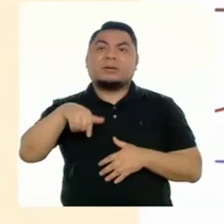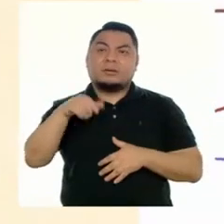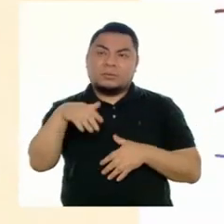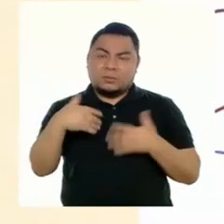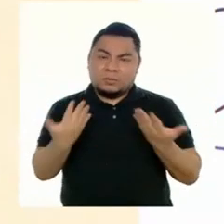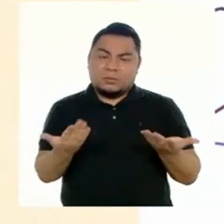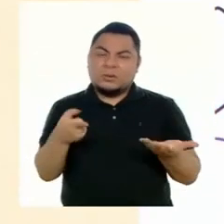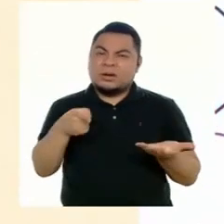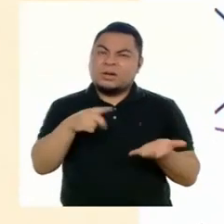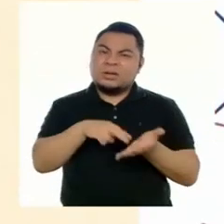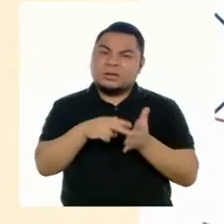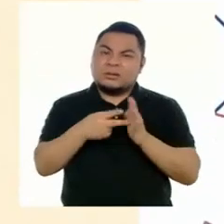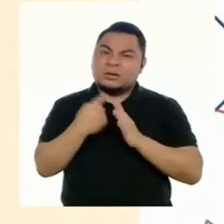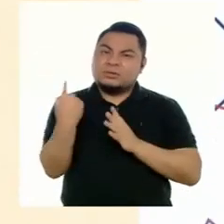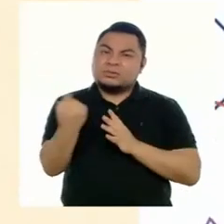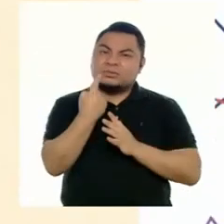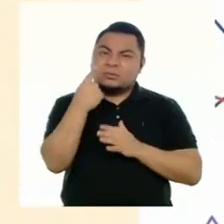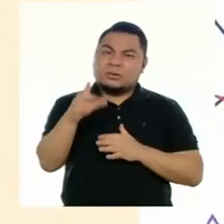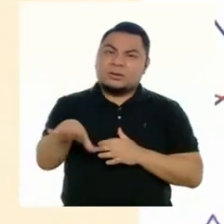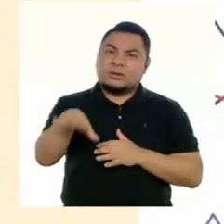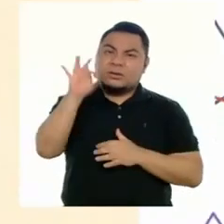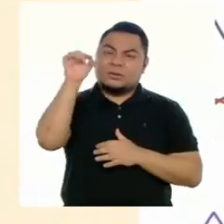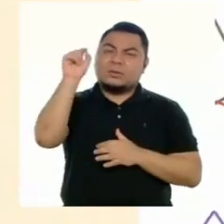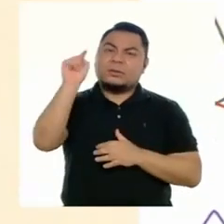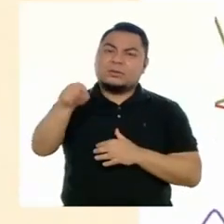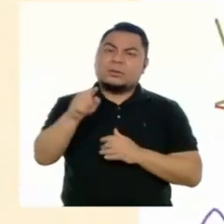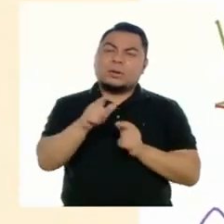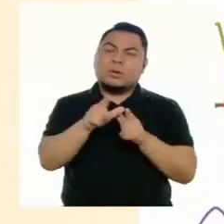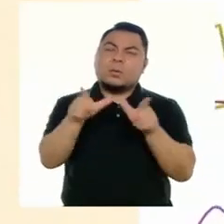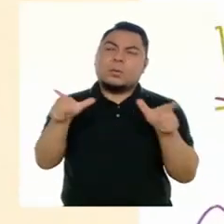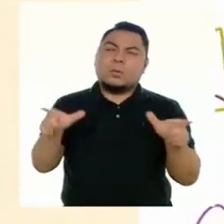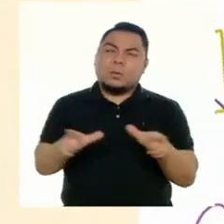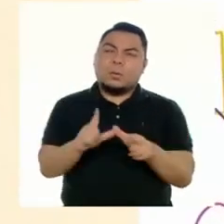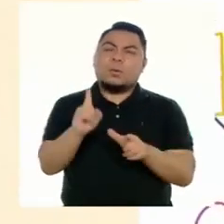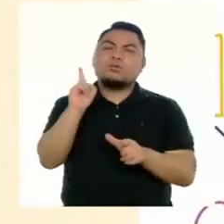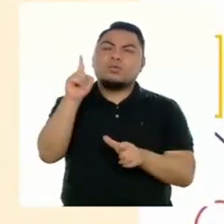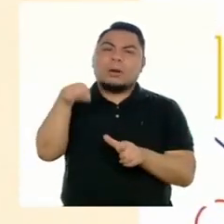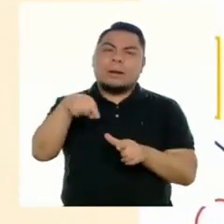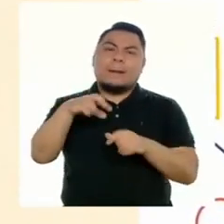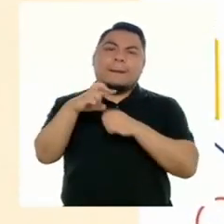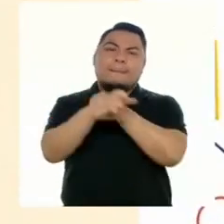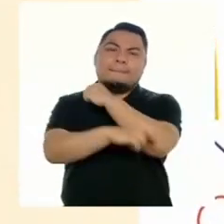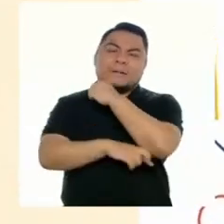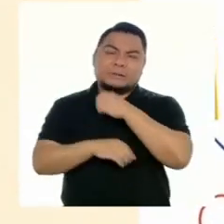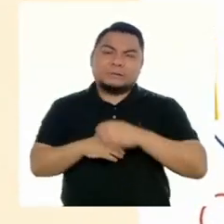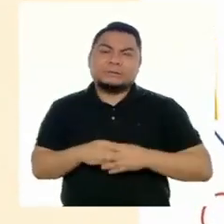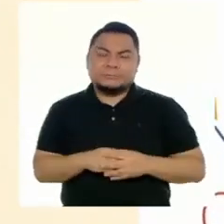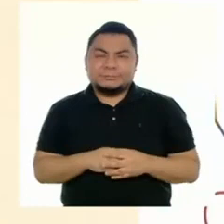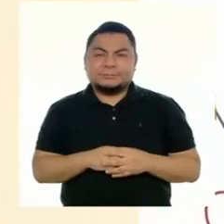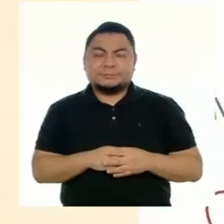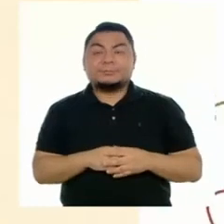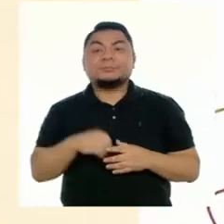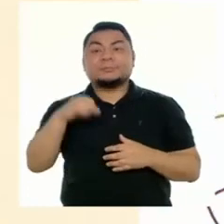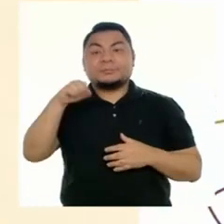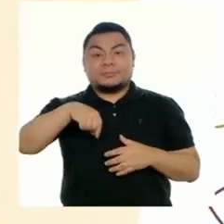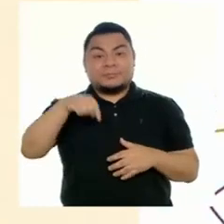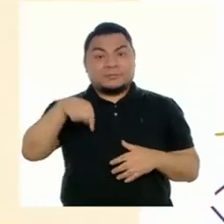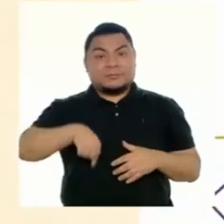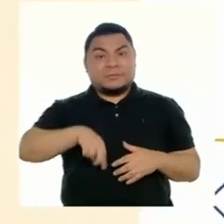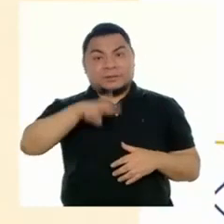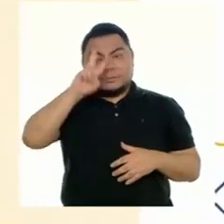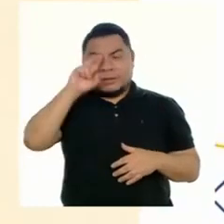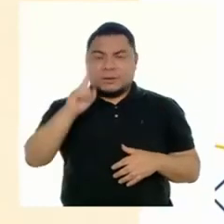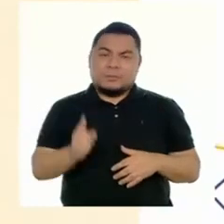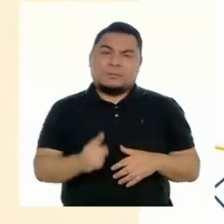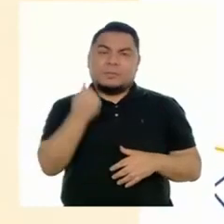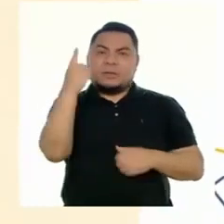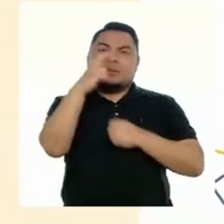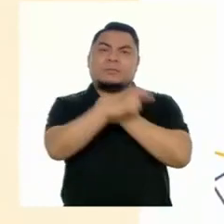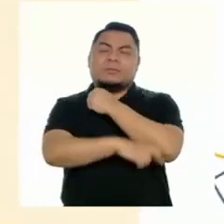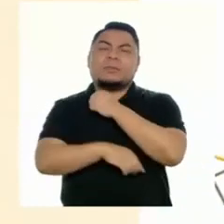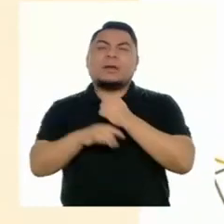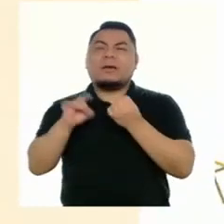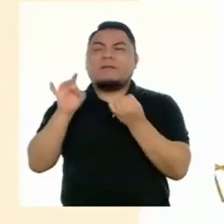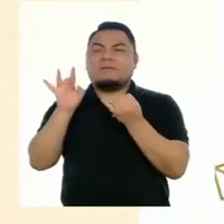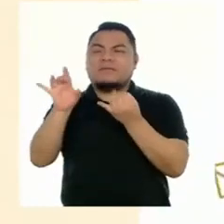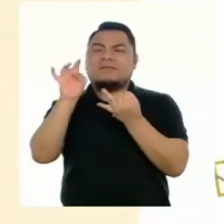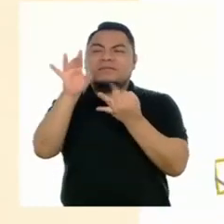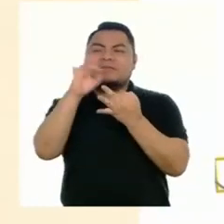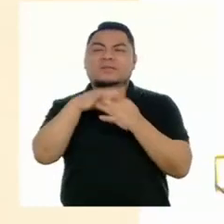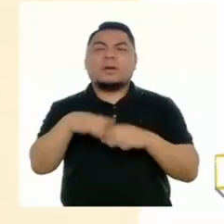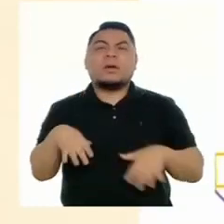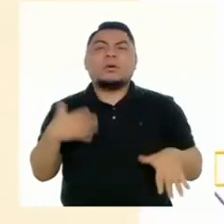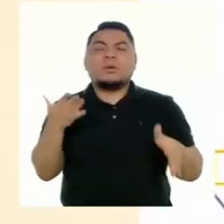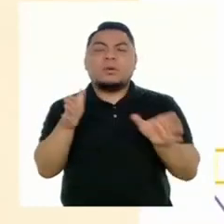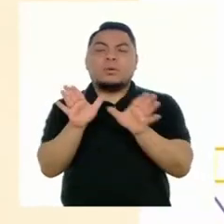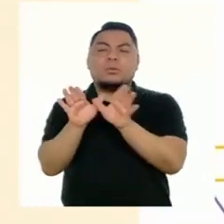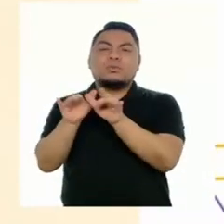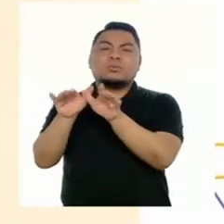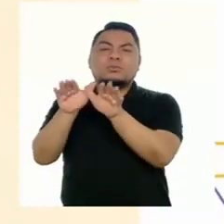endémicas, es decir, solo las encontramos en una determinada zona del país. Somos el primer país en diversidad de